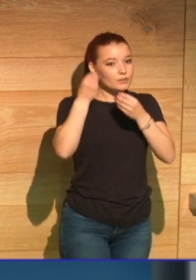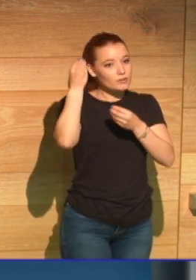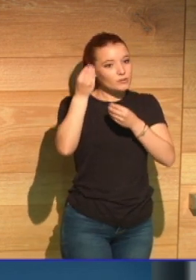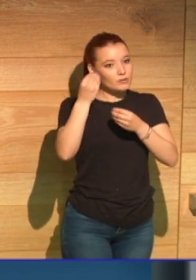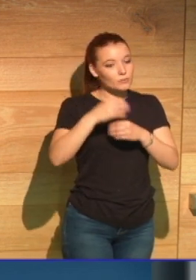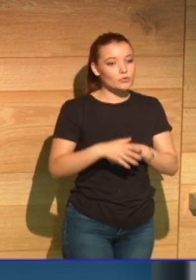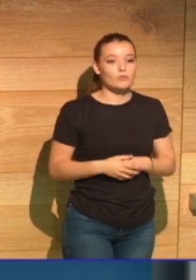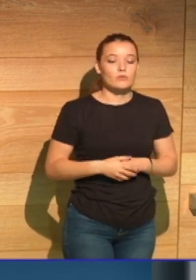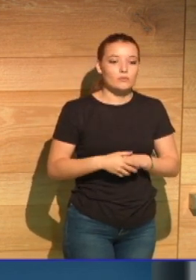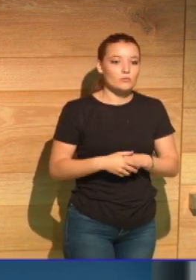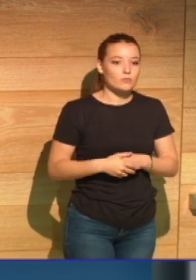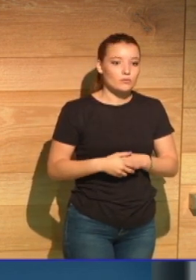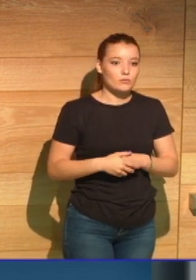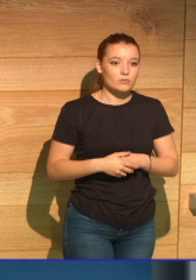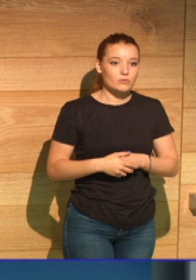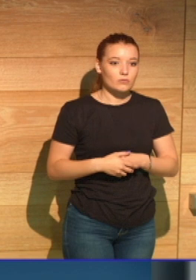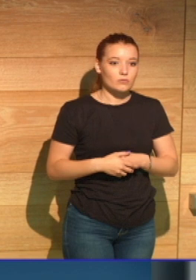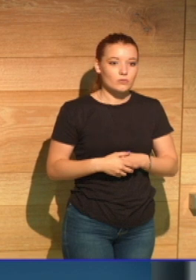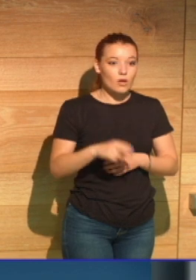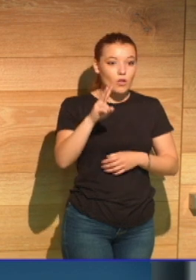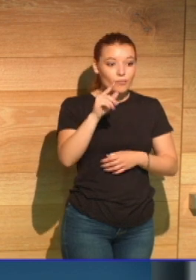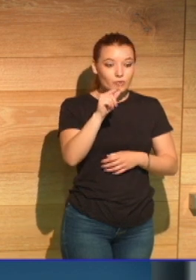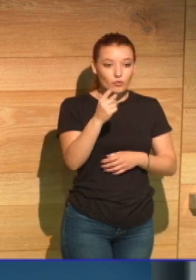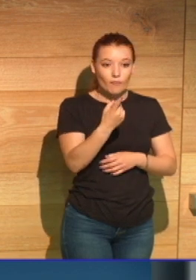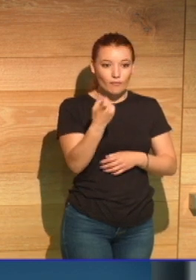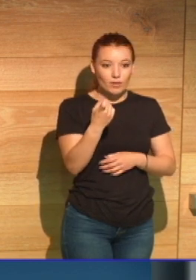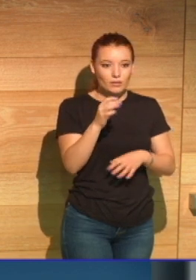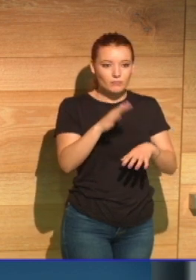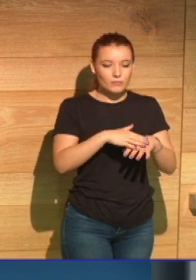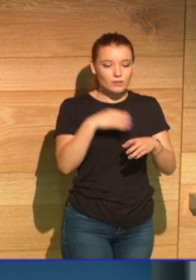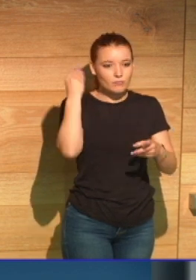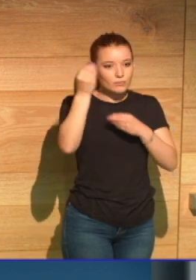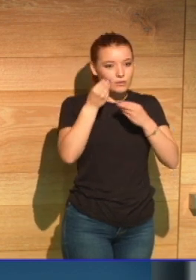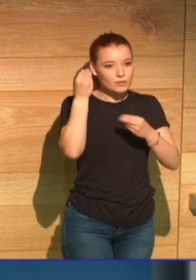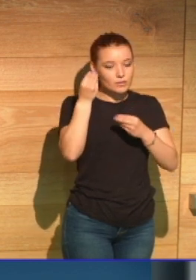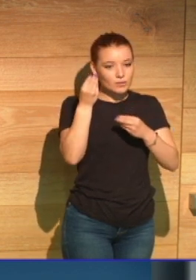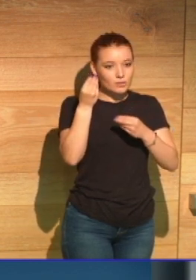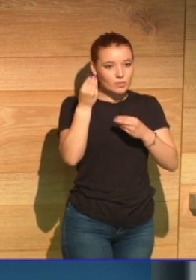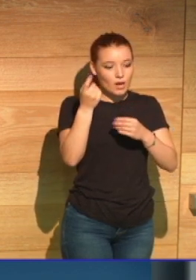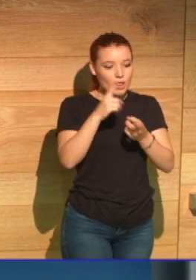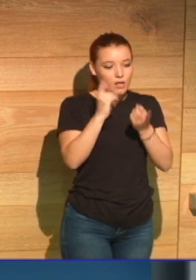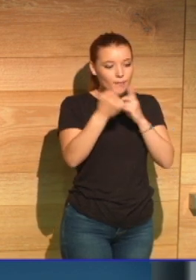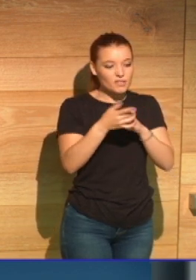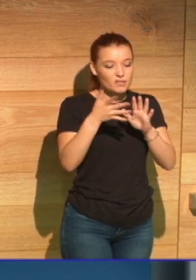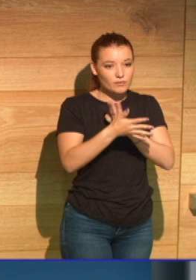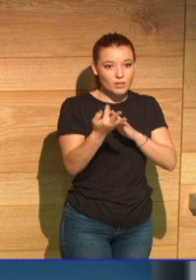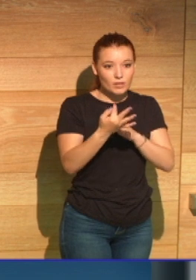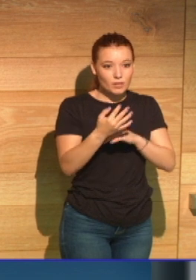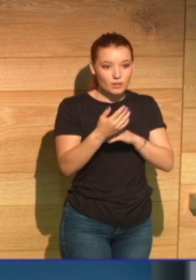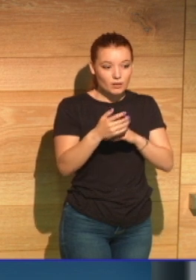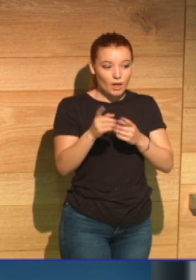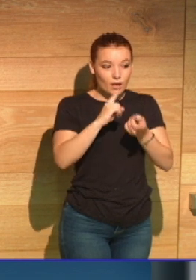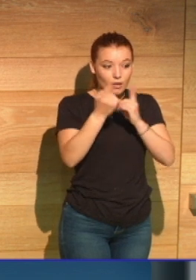estoy acompañándolos en los últimos 2 minutos que nos quedan, para pensar sobre qué significa cambiar en un museo